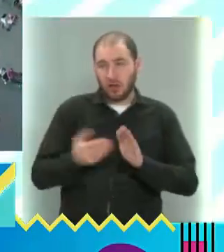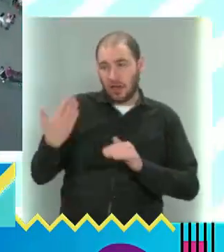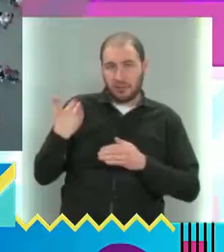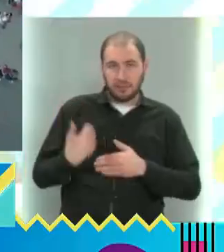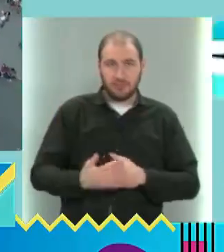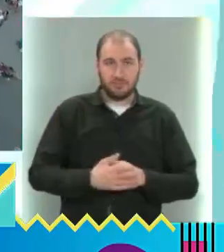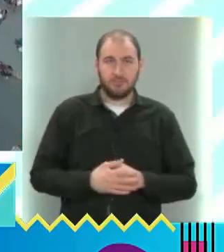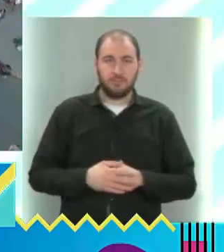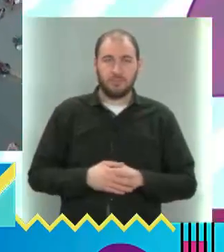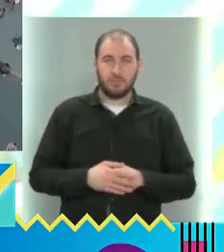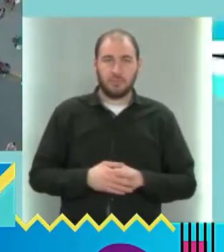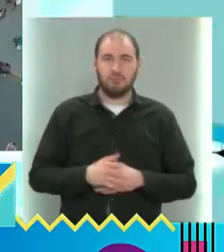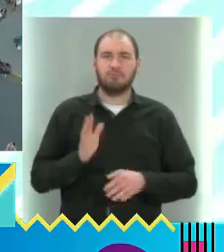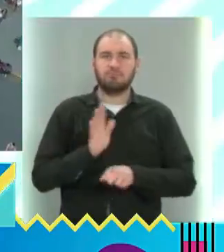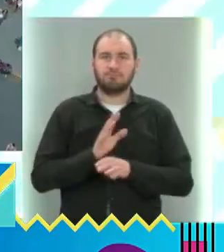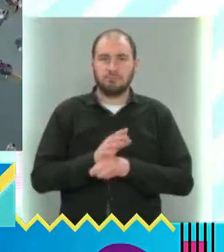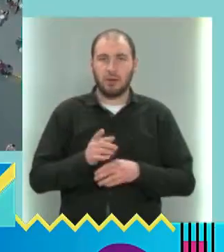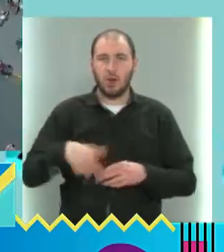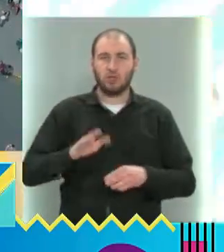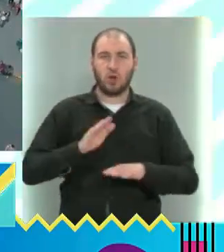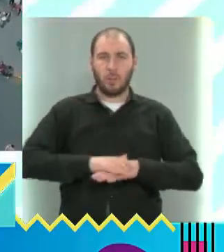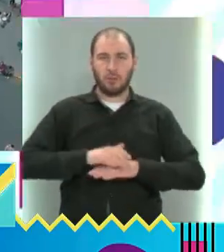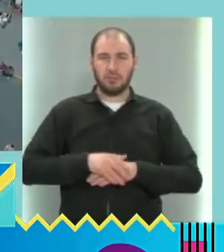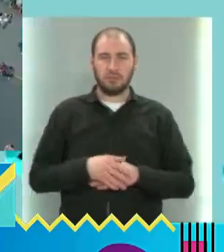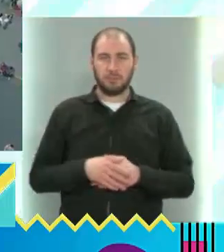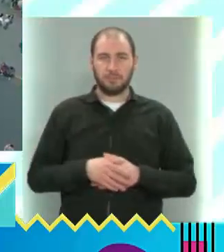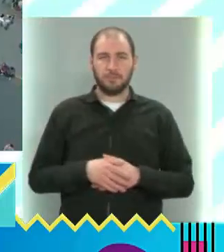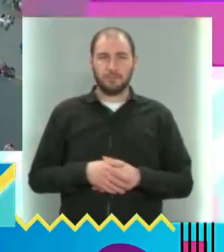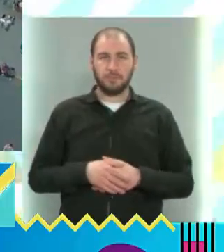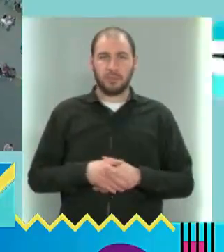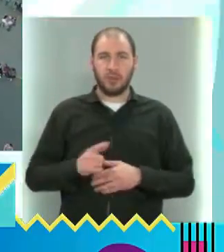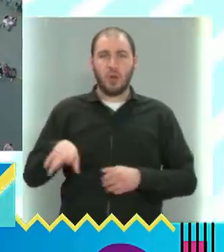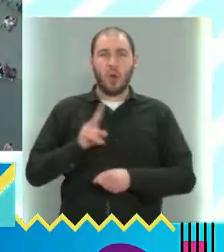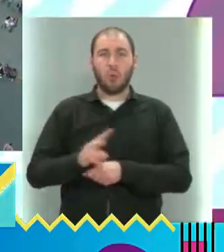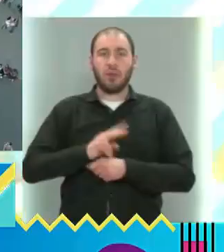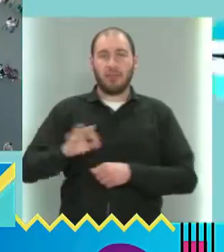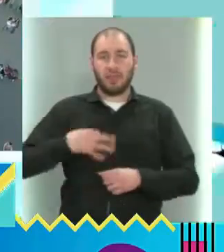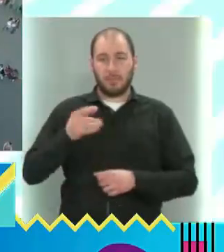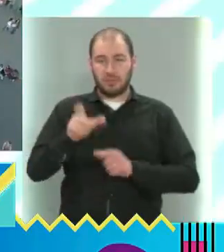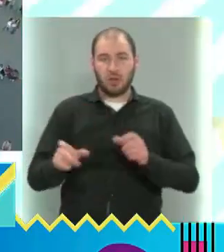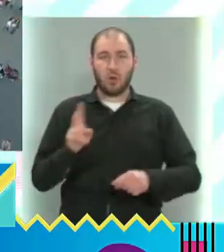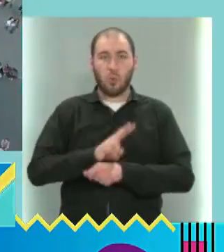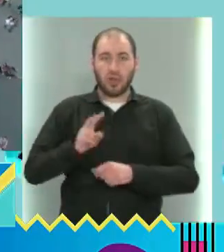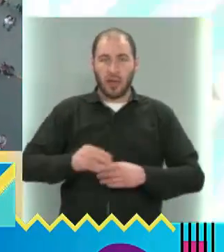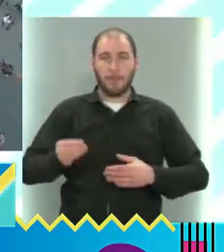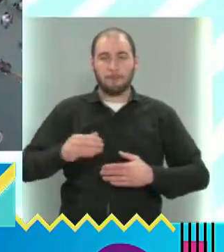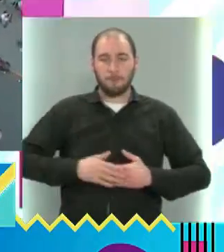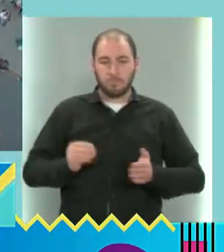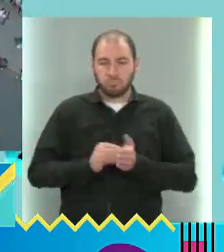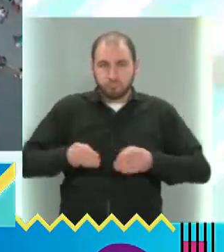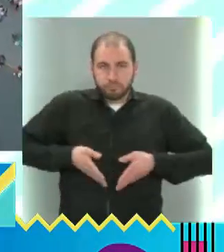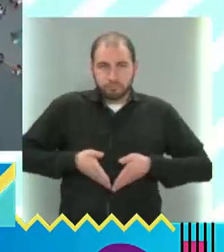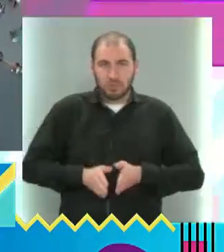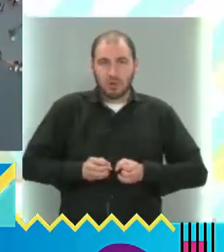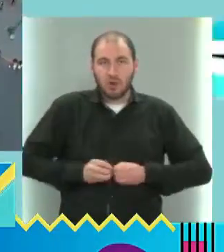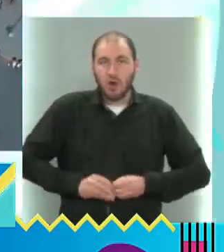vigente. Por lo tanto, nuestro compromiso es con proteger la vida humana desde el momento de su concepción